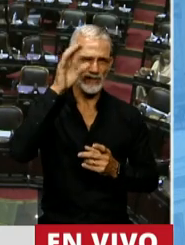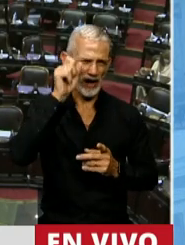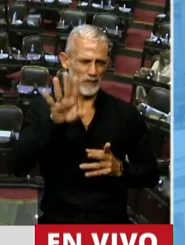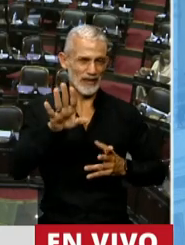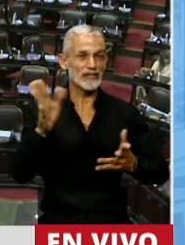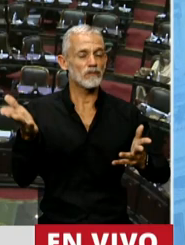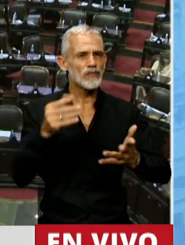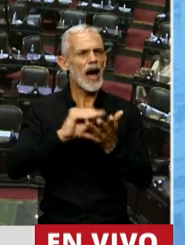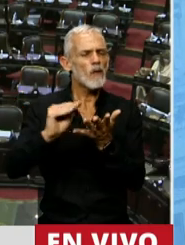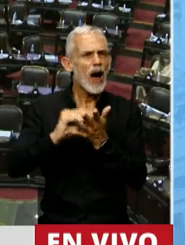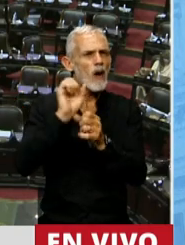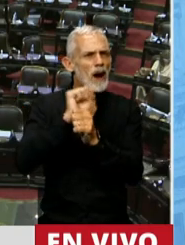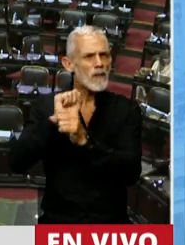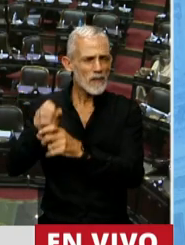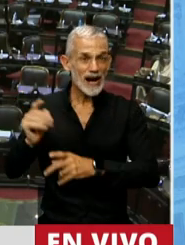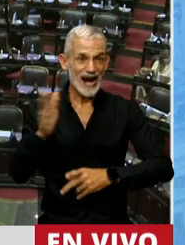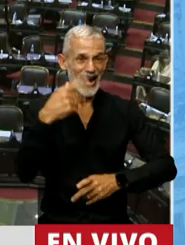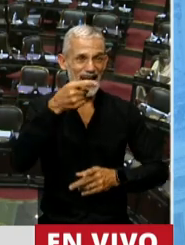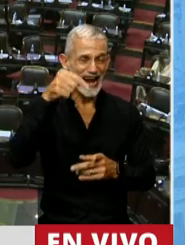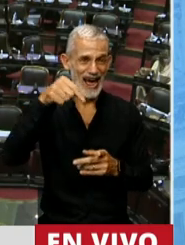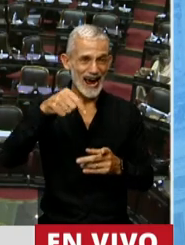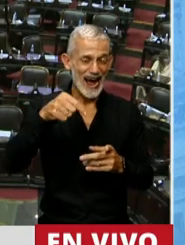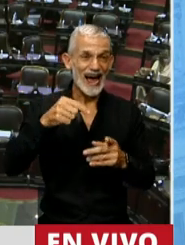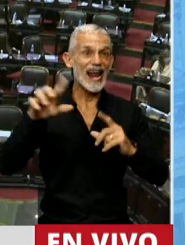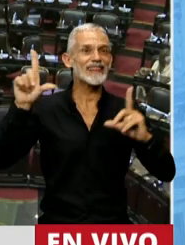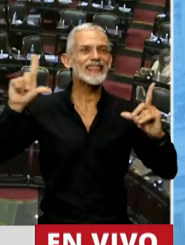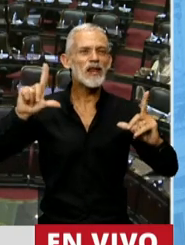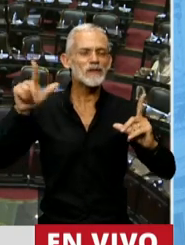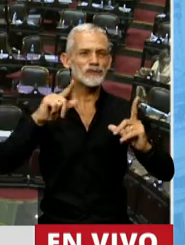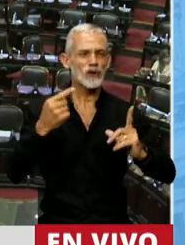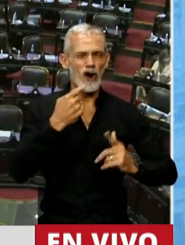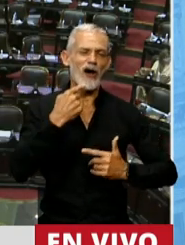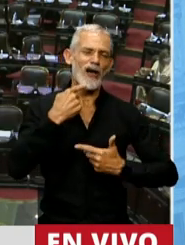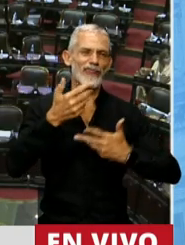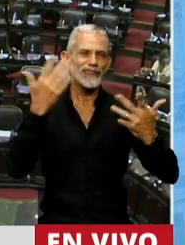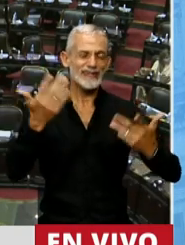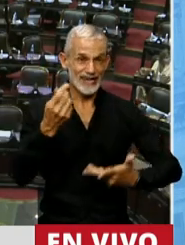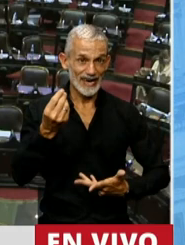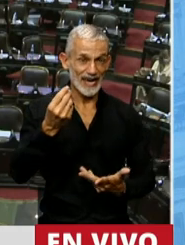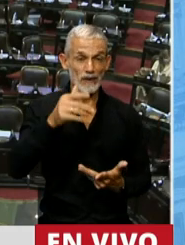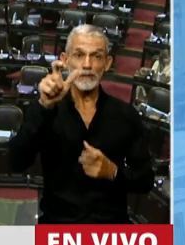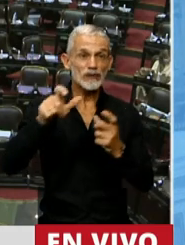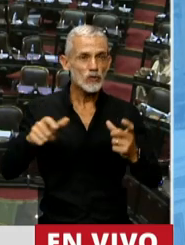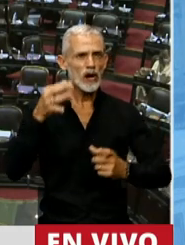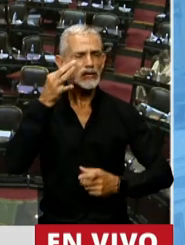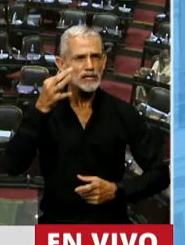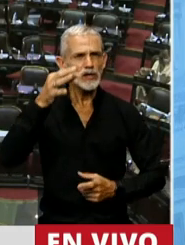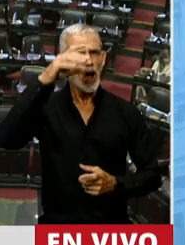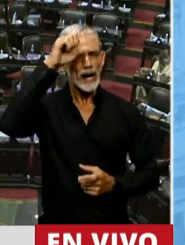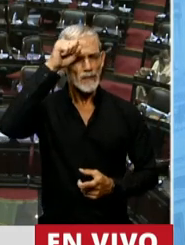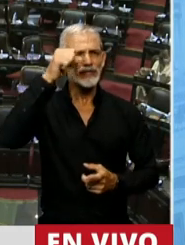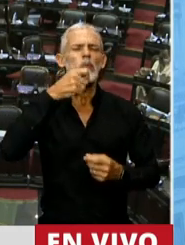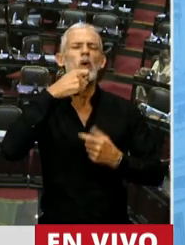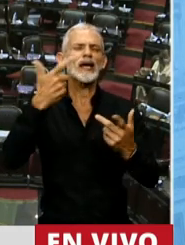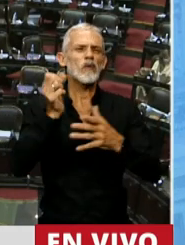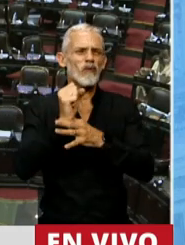penalistas de mucho prestigio en la televisión decían que quien se arrepentía en el famoso caso